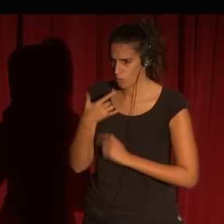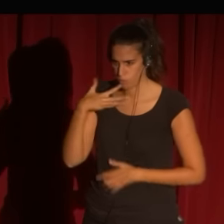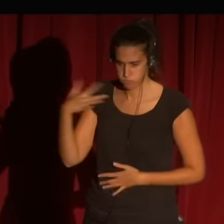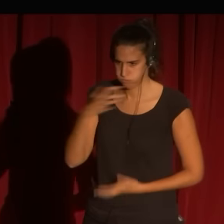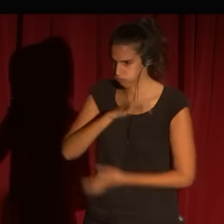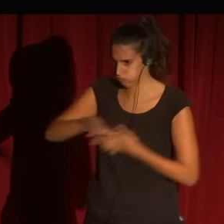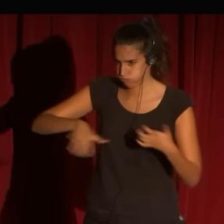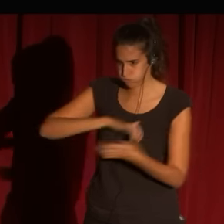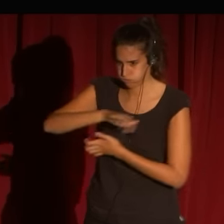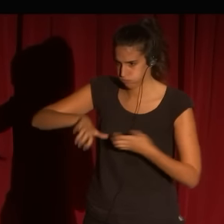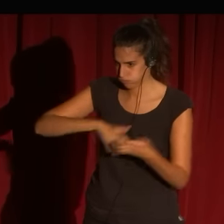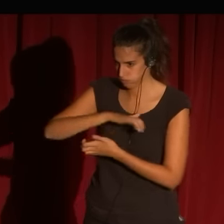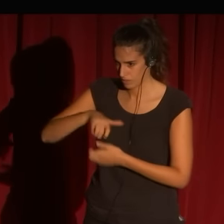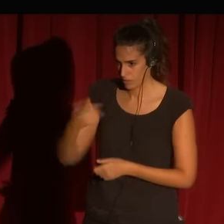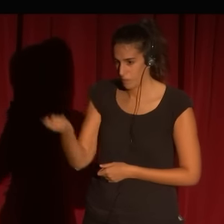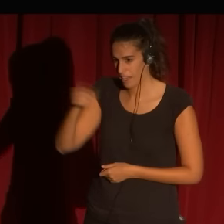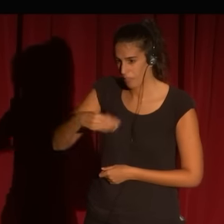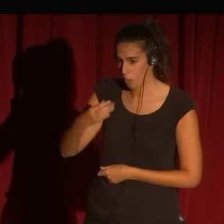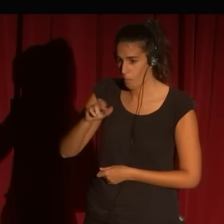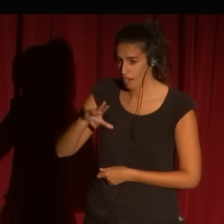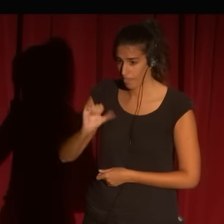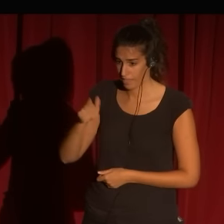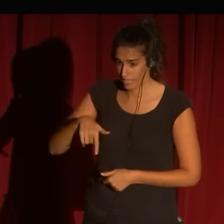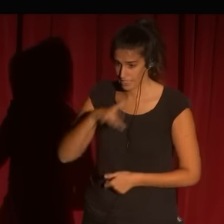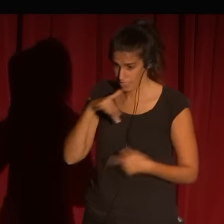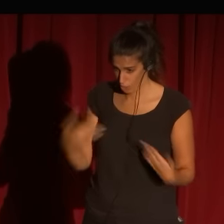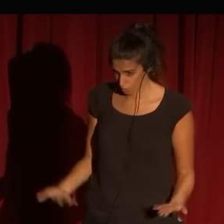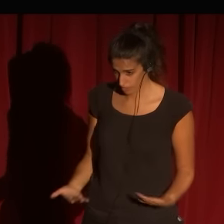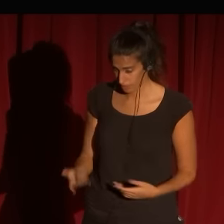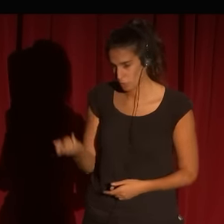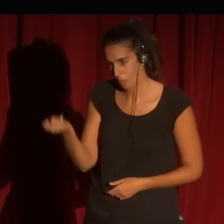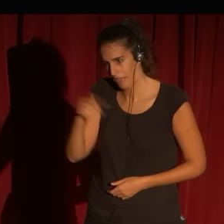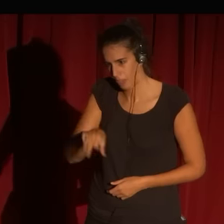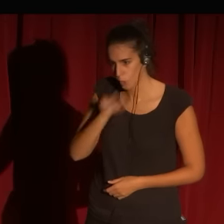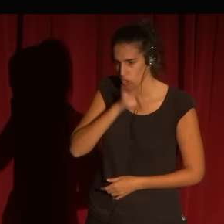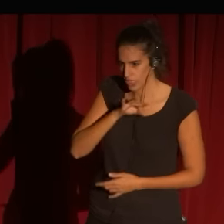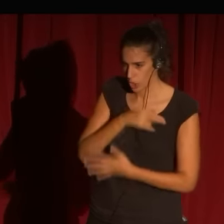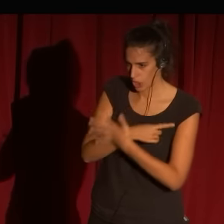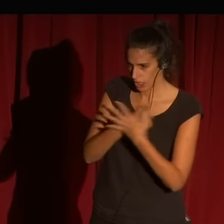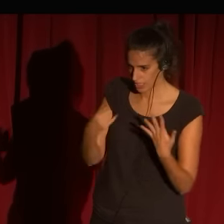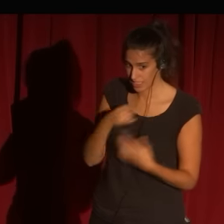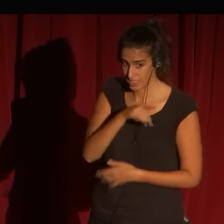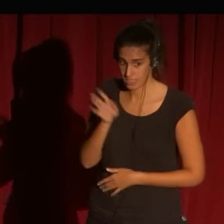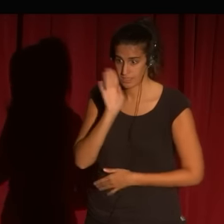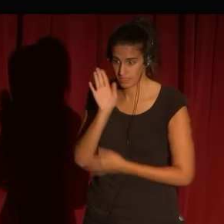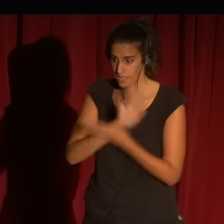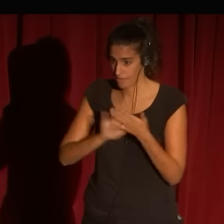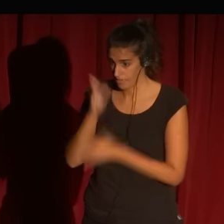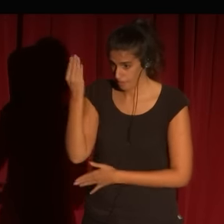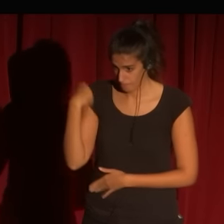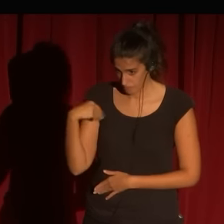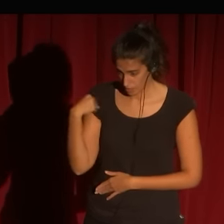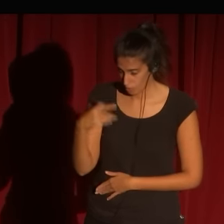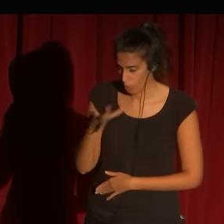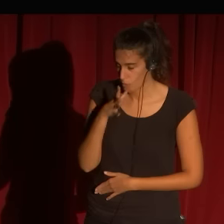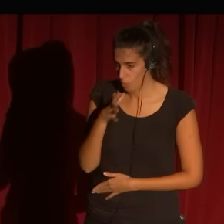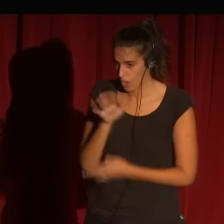una especie de Escándalo Bárcenas del siglo X y este cuadro muy claramente alude a eso porque habla en ese cartel de